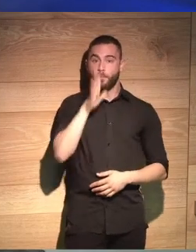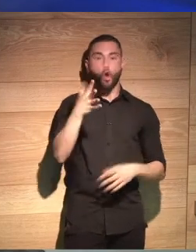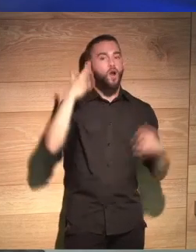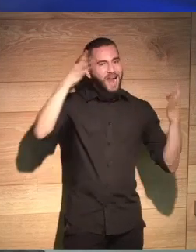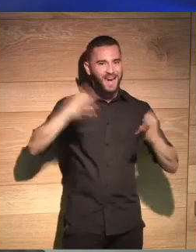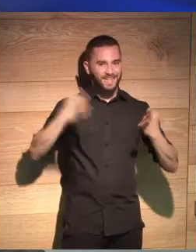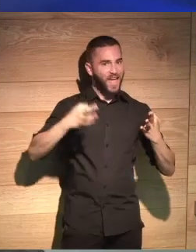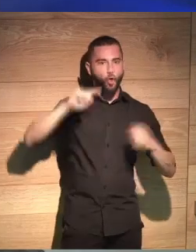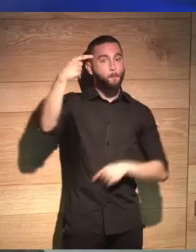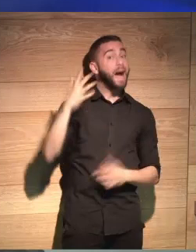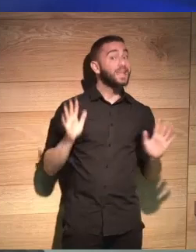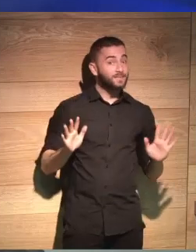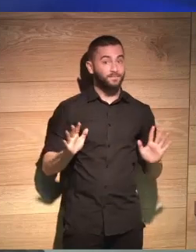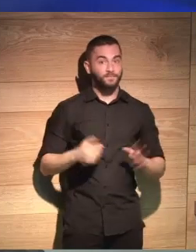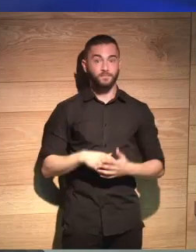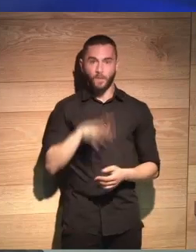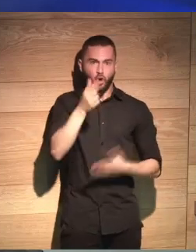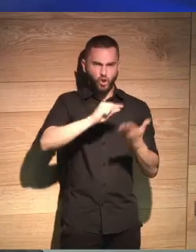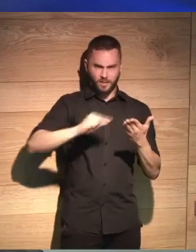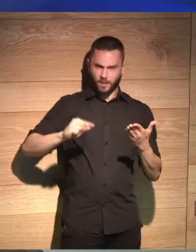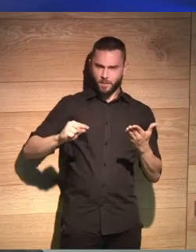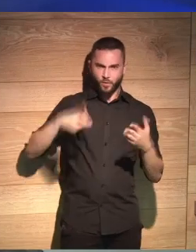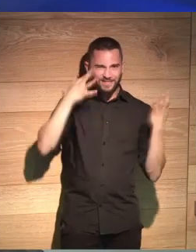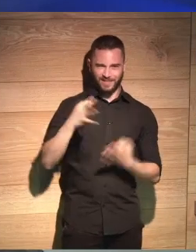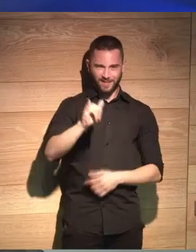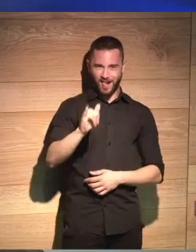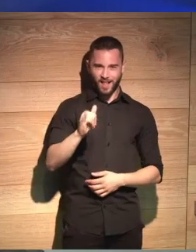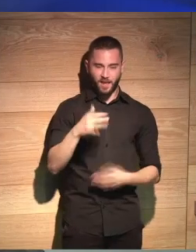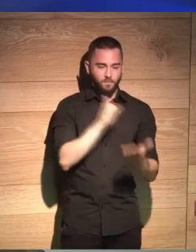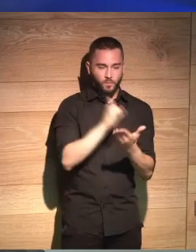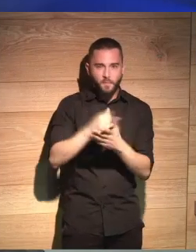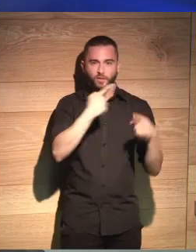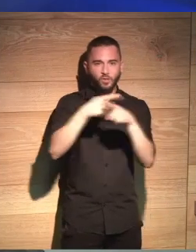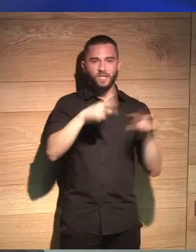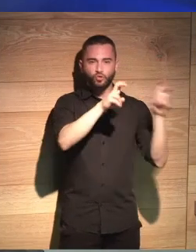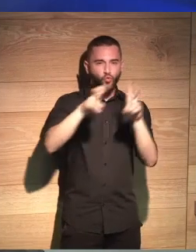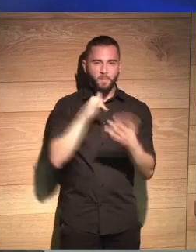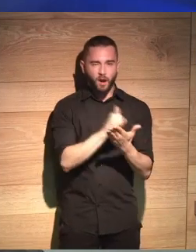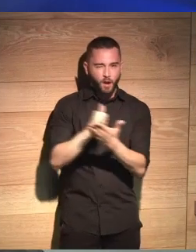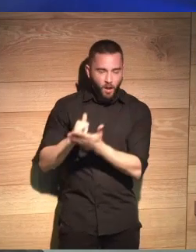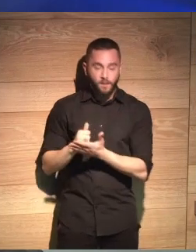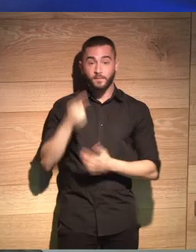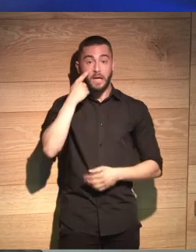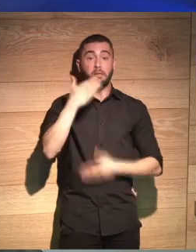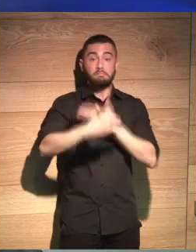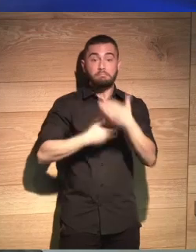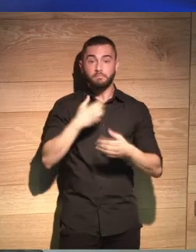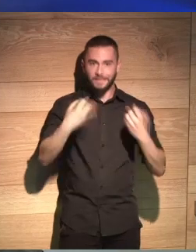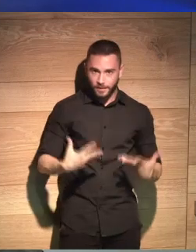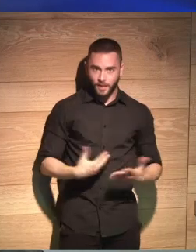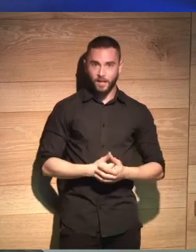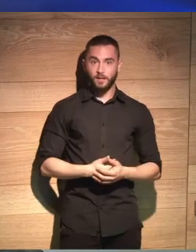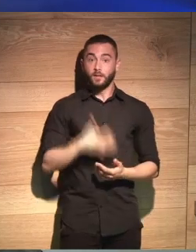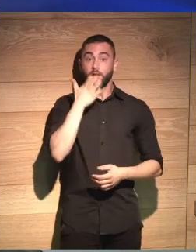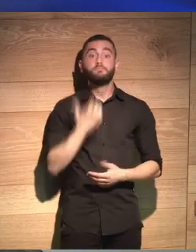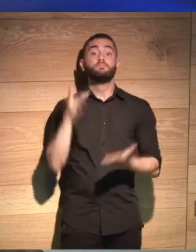arriesgado. Claro. Porque para eso escribimos, es decir, para probar otras cosas y para ver cómo van. Una vez has llegado a